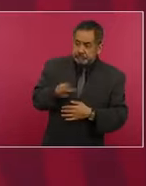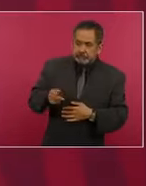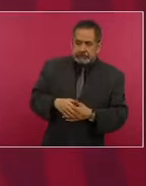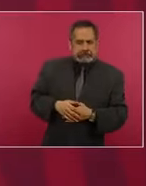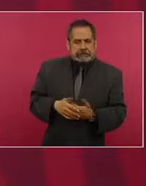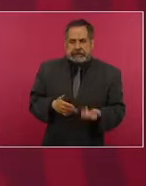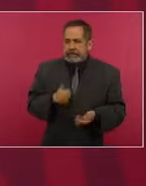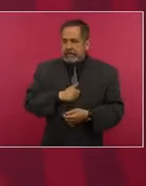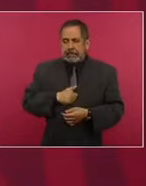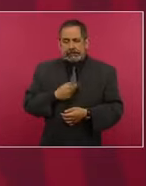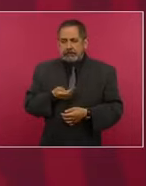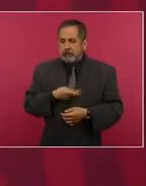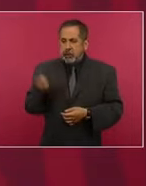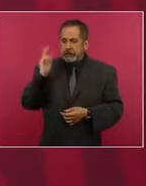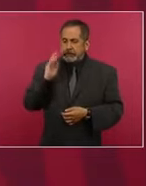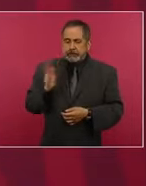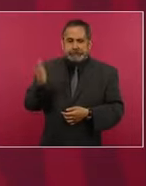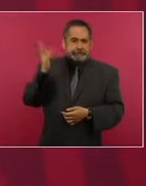pobre político.